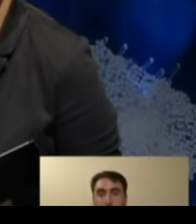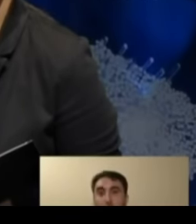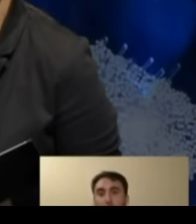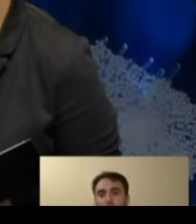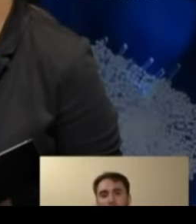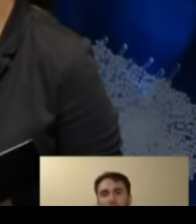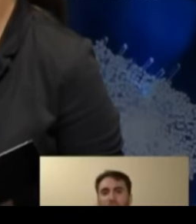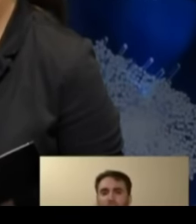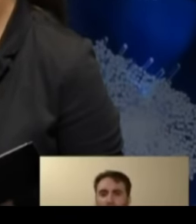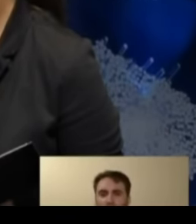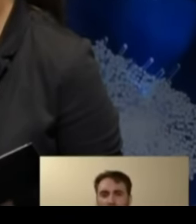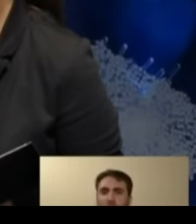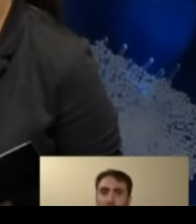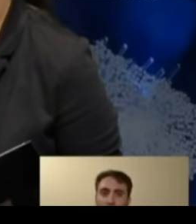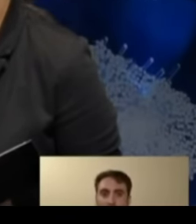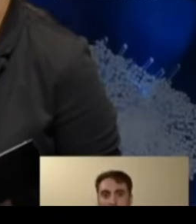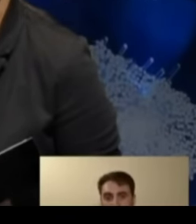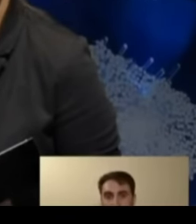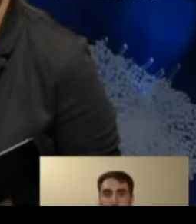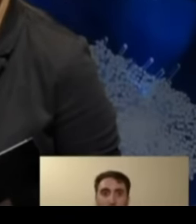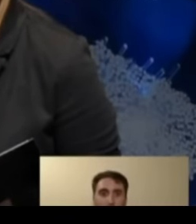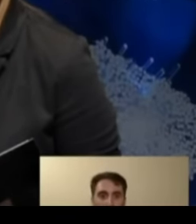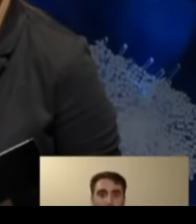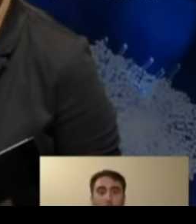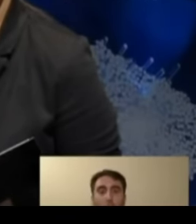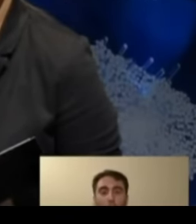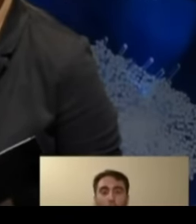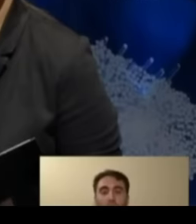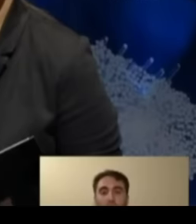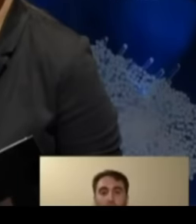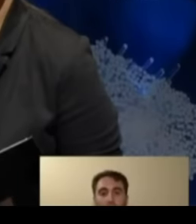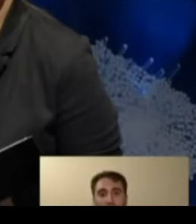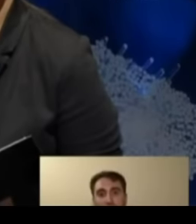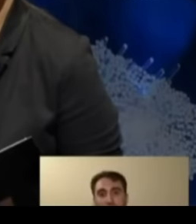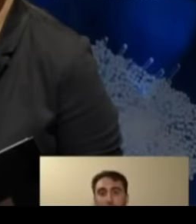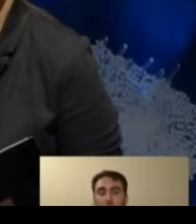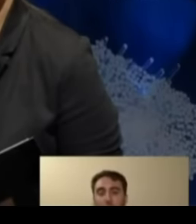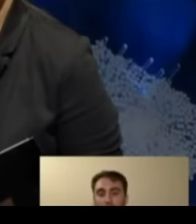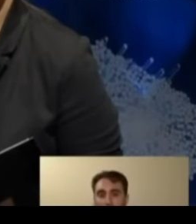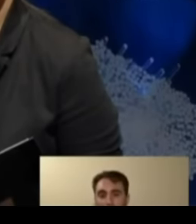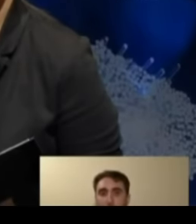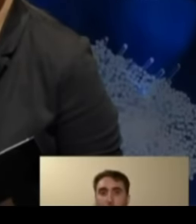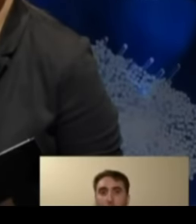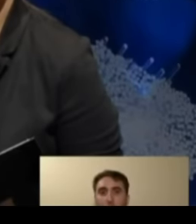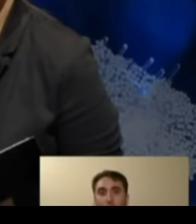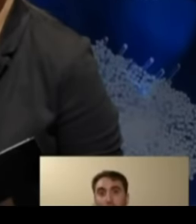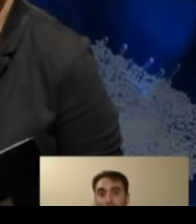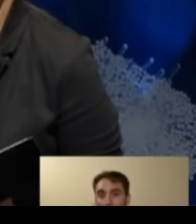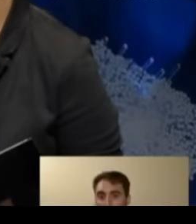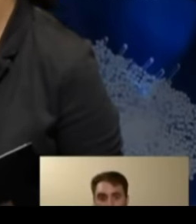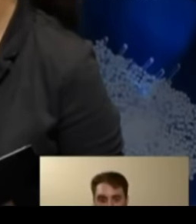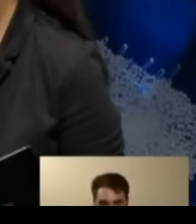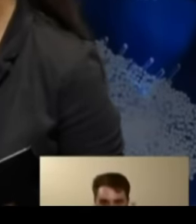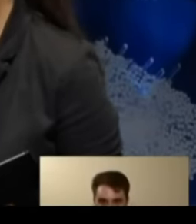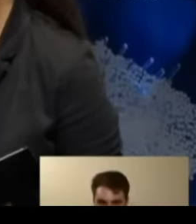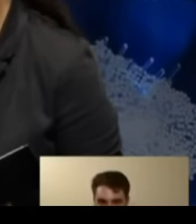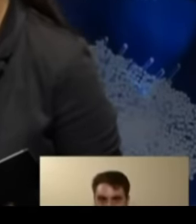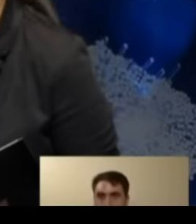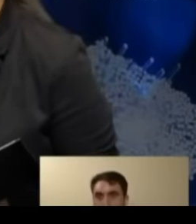de la ciudadanía la derogación de 135 artículos de la ley de urgente consideración. La ven en imágenes, me acompaña